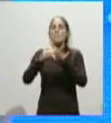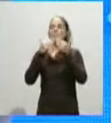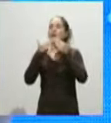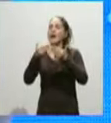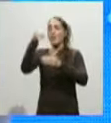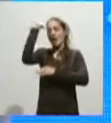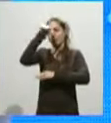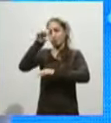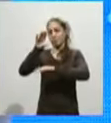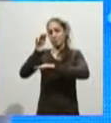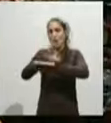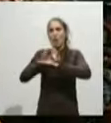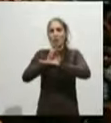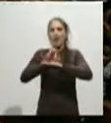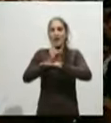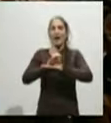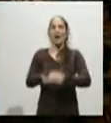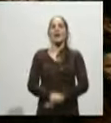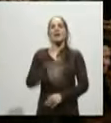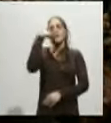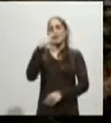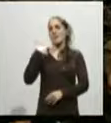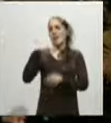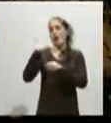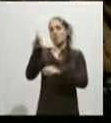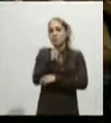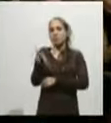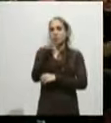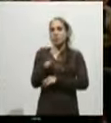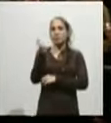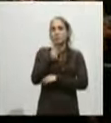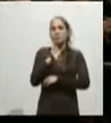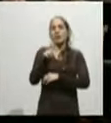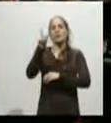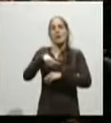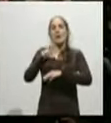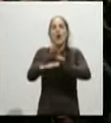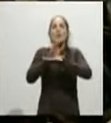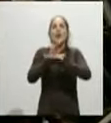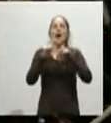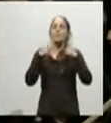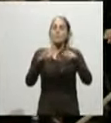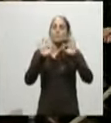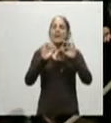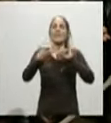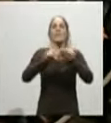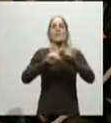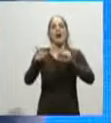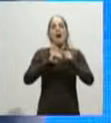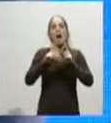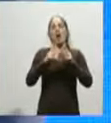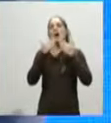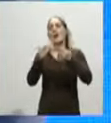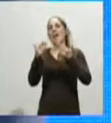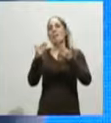concejal. Como hemos dicho en repetidas ocasiones, también además el concejal del diálogo que ha hecho posible que tuviéramos una fantástica gala